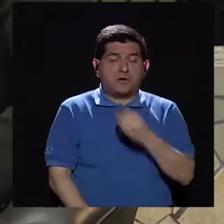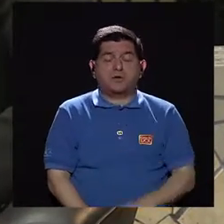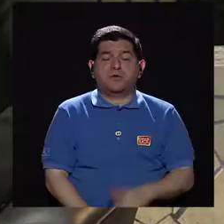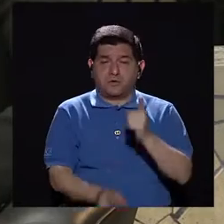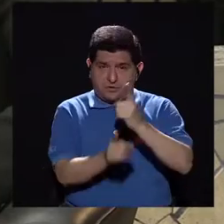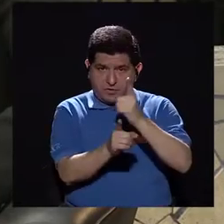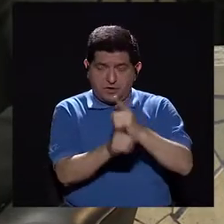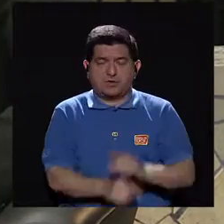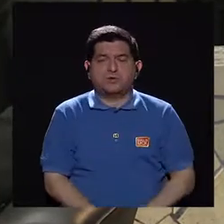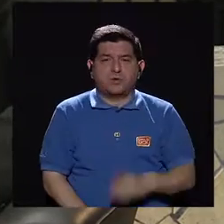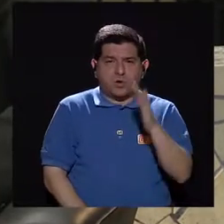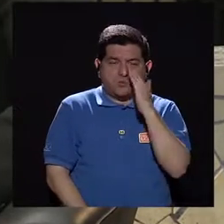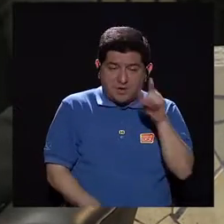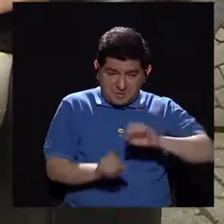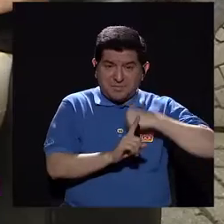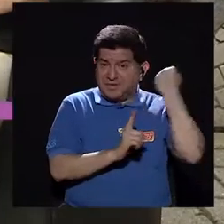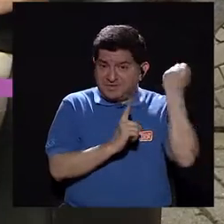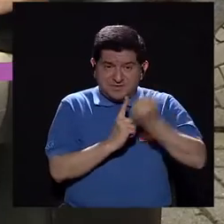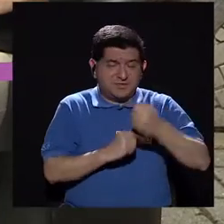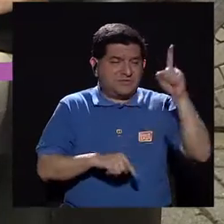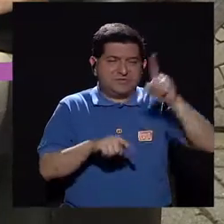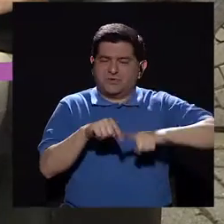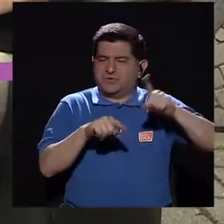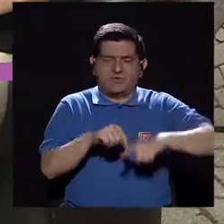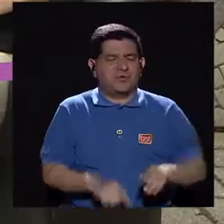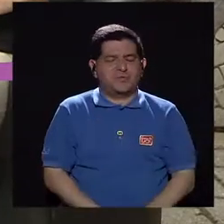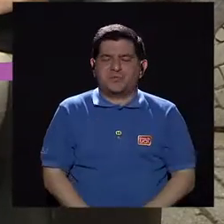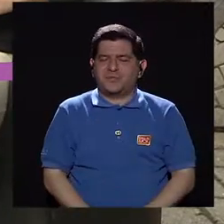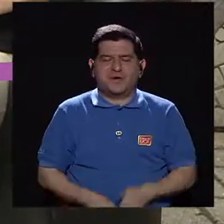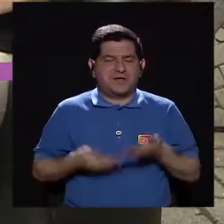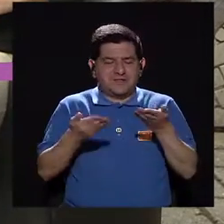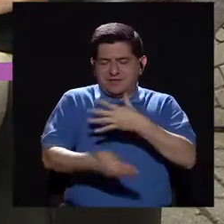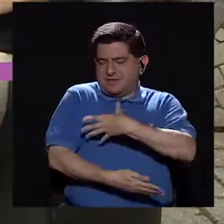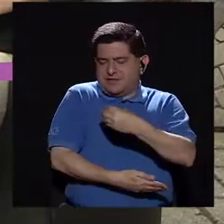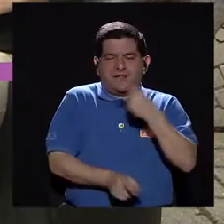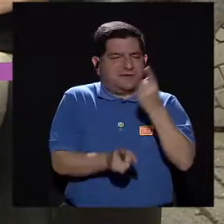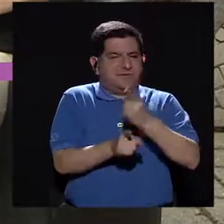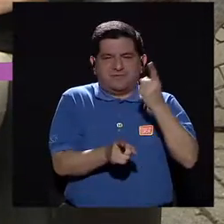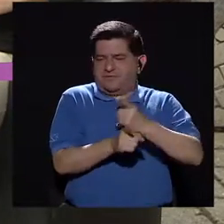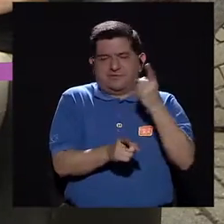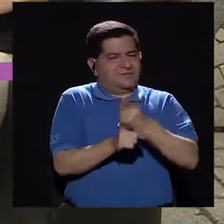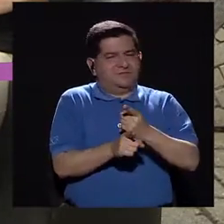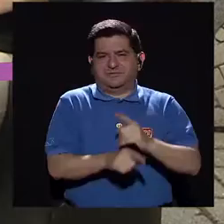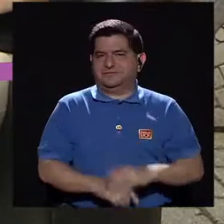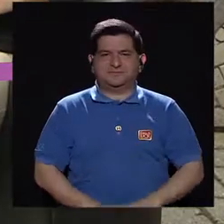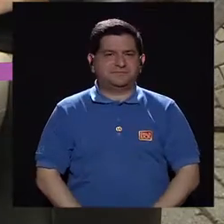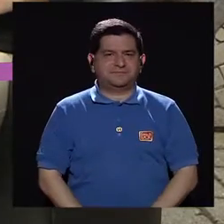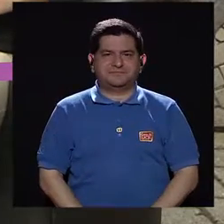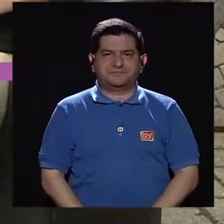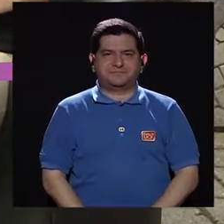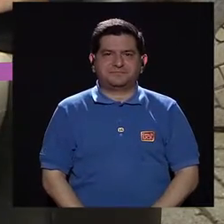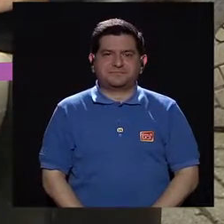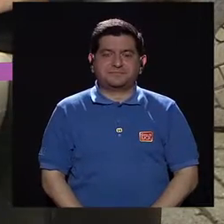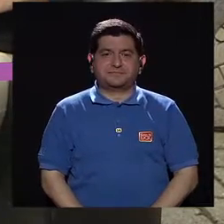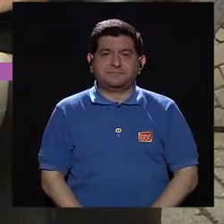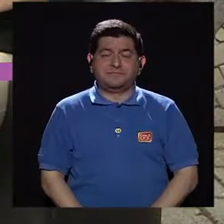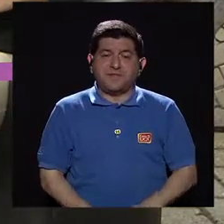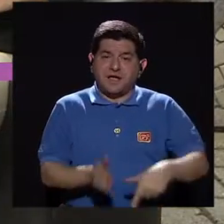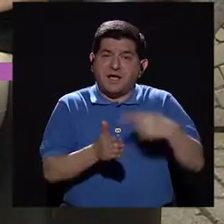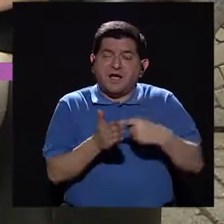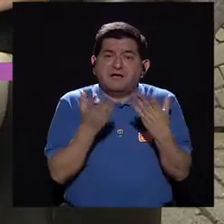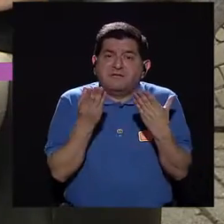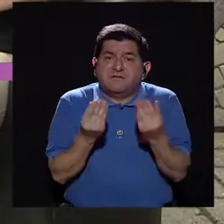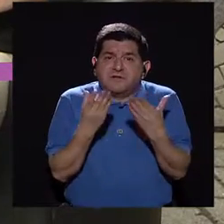alimentación normal, porque una mamá con mastitis difícilmente va a poder alimentar a su bebé adecuadamente al pecho. Sí, y que incluso les